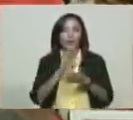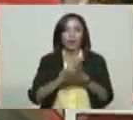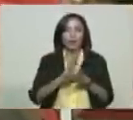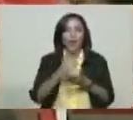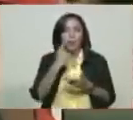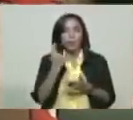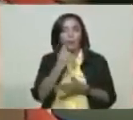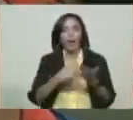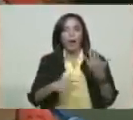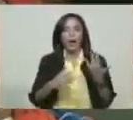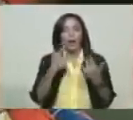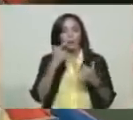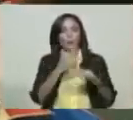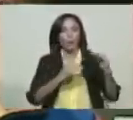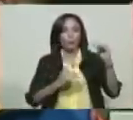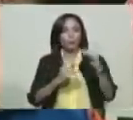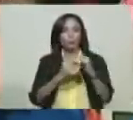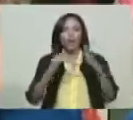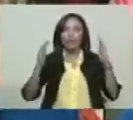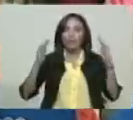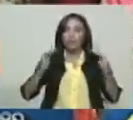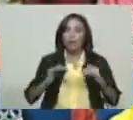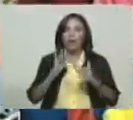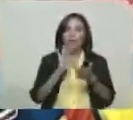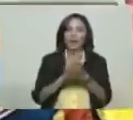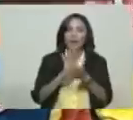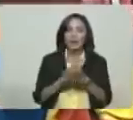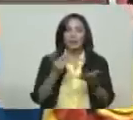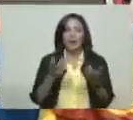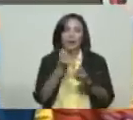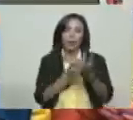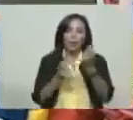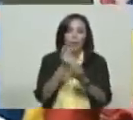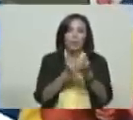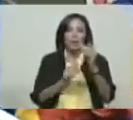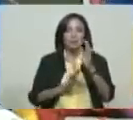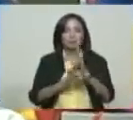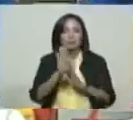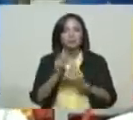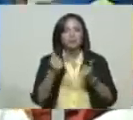primeros síntomas de la prosperidad nueva económica,